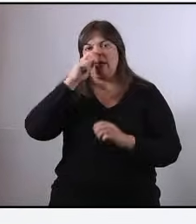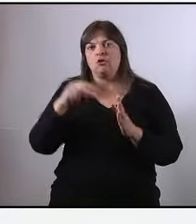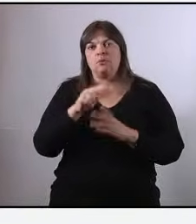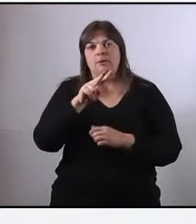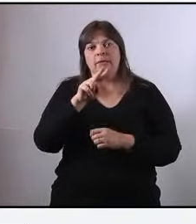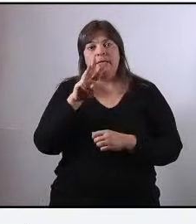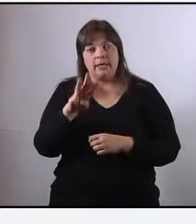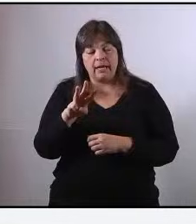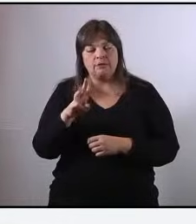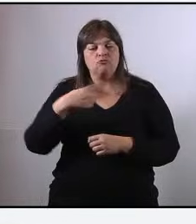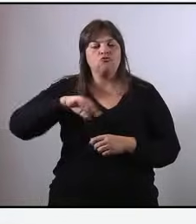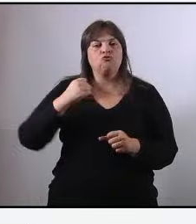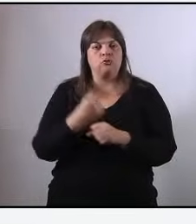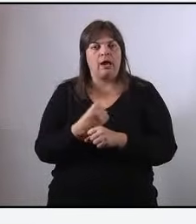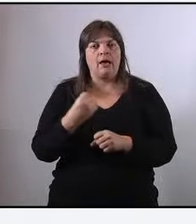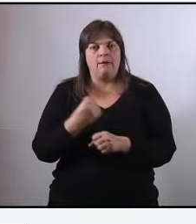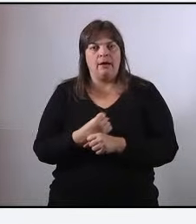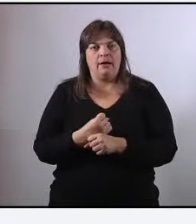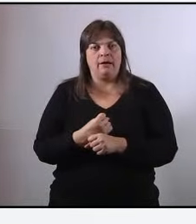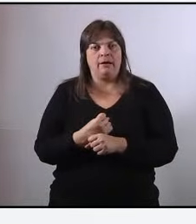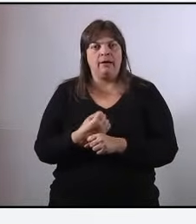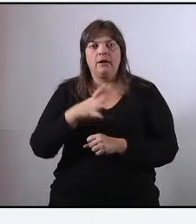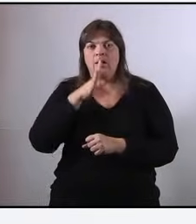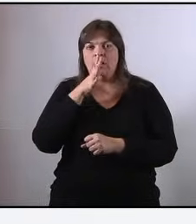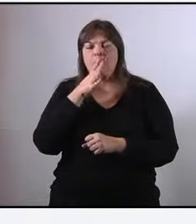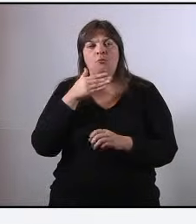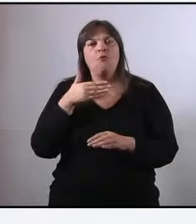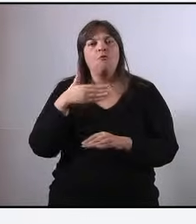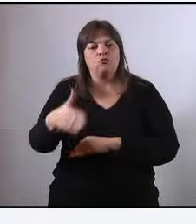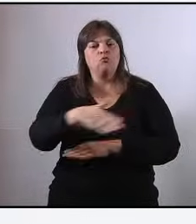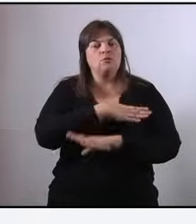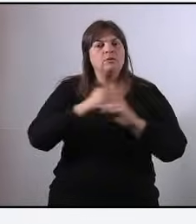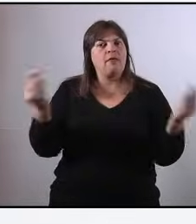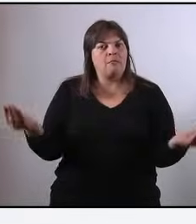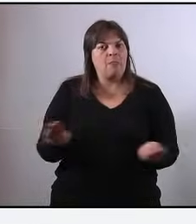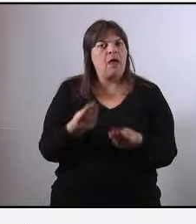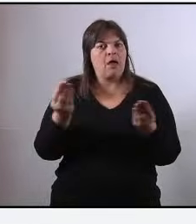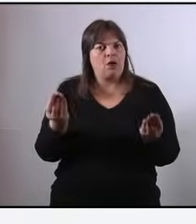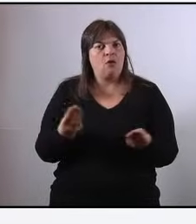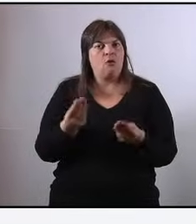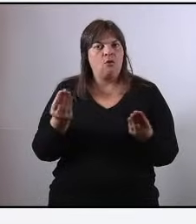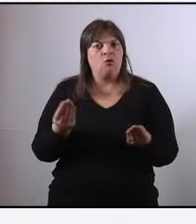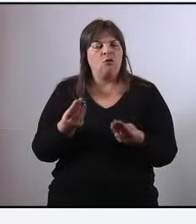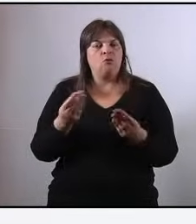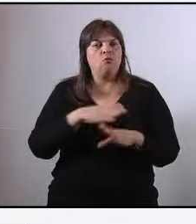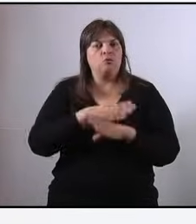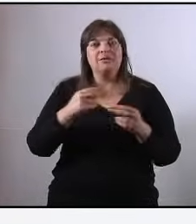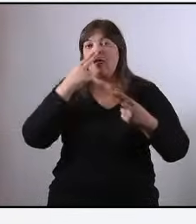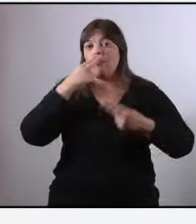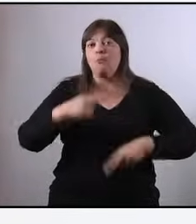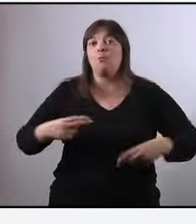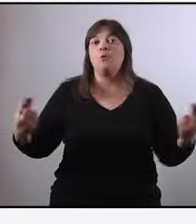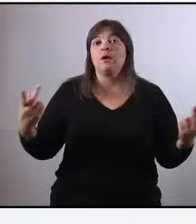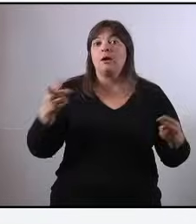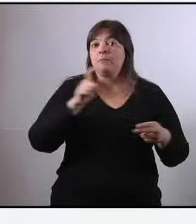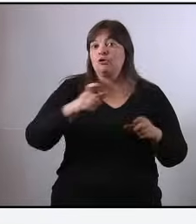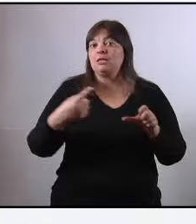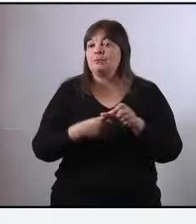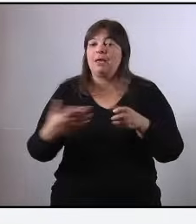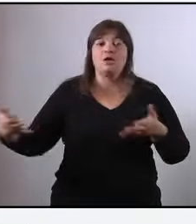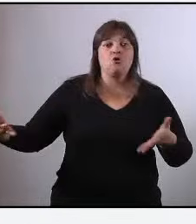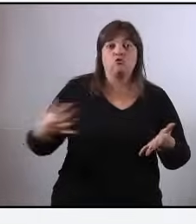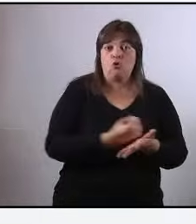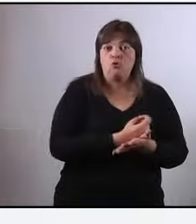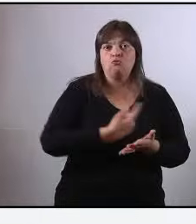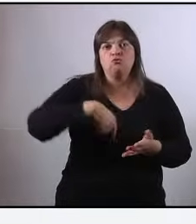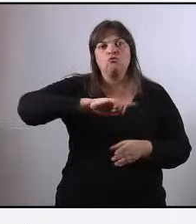2023, trabajamos para mejorar el futuro de nuestra universidad, de la universidad pública de todos los extremeños, y lo